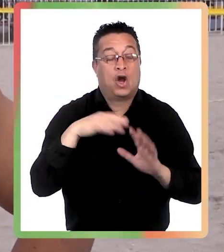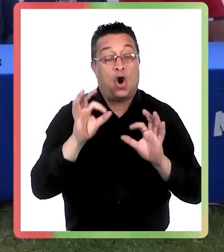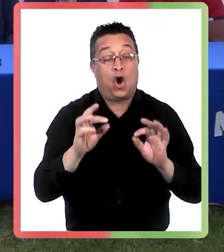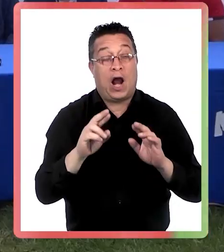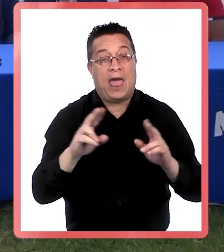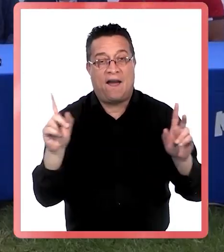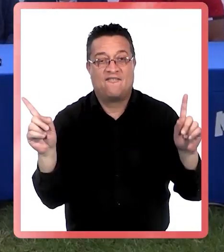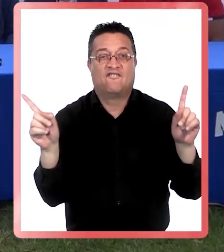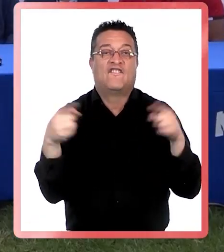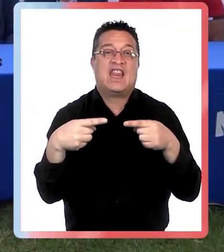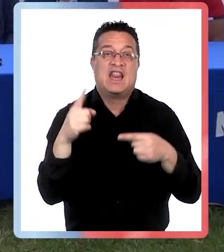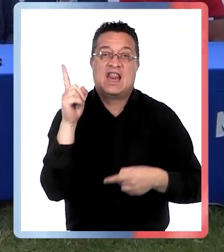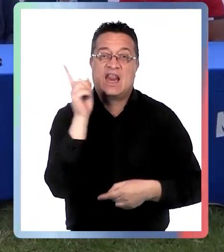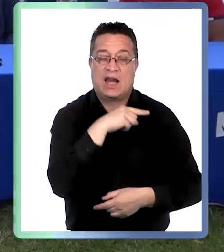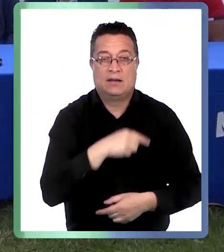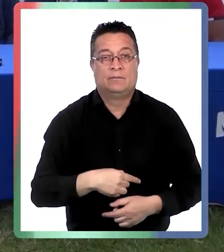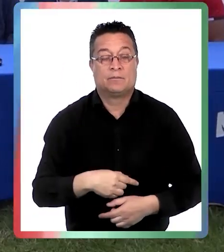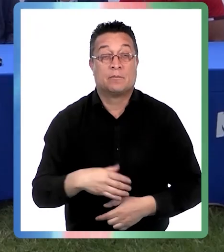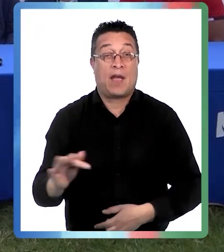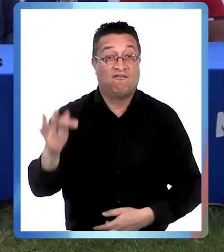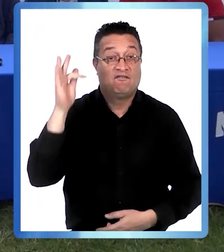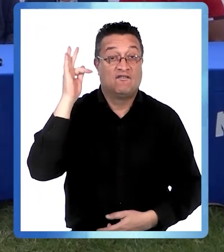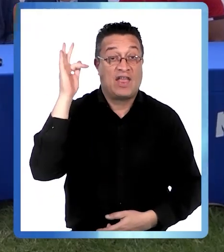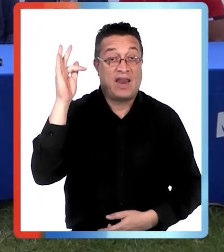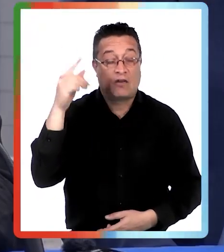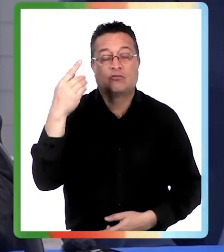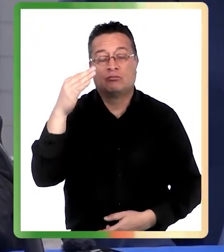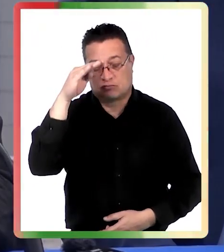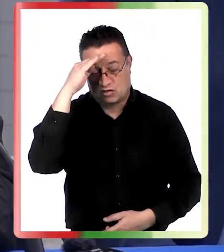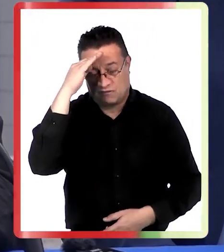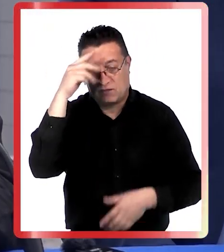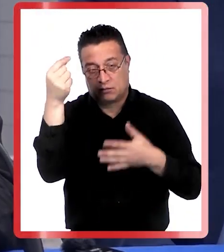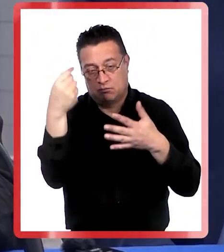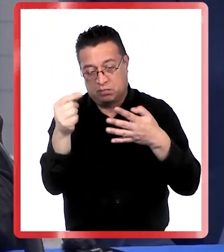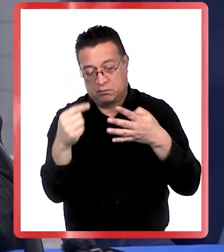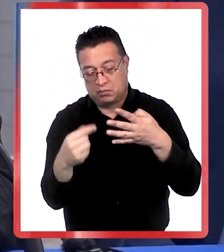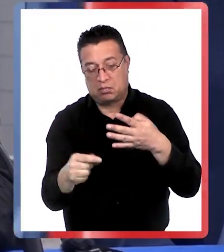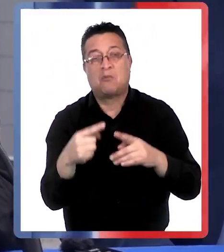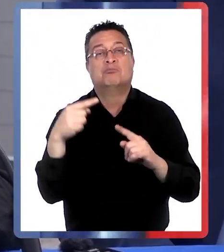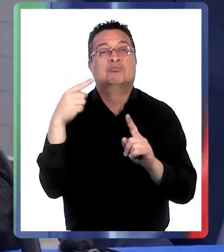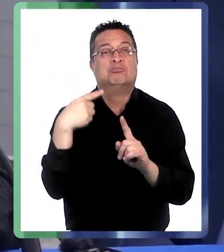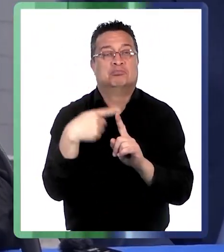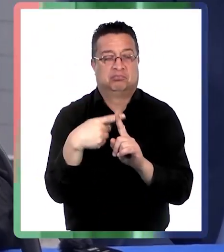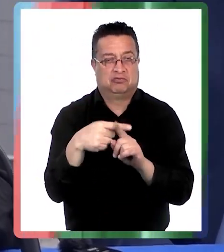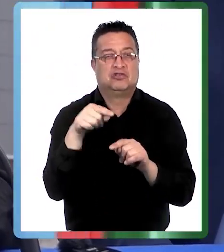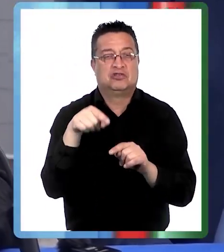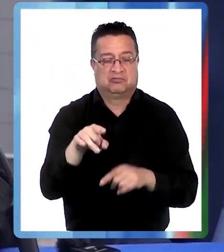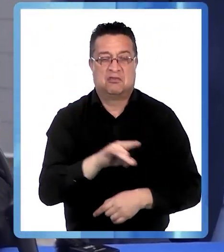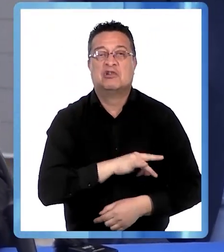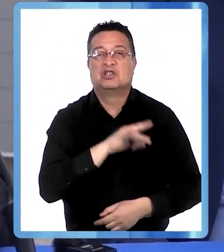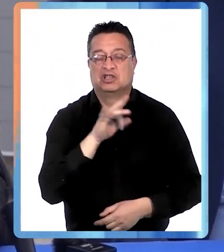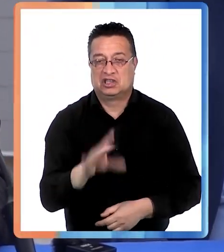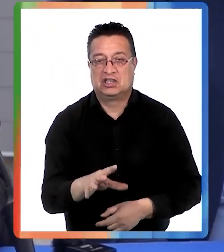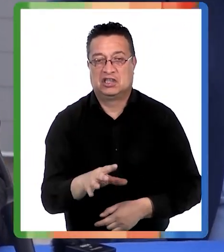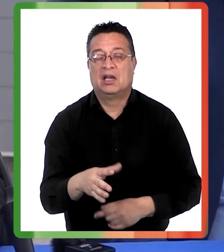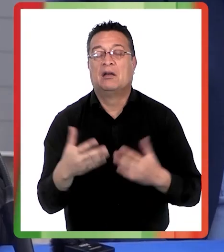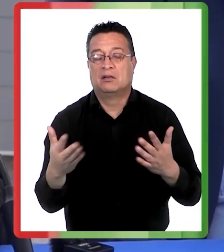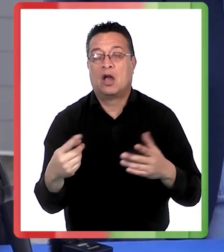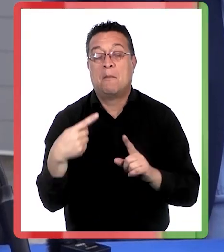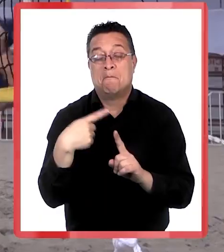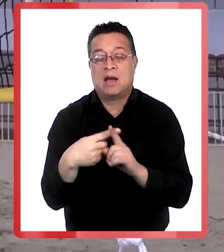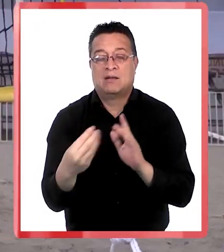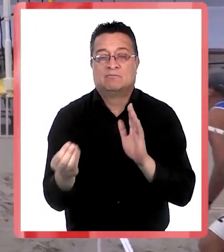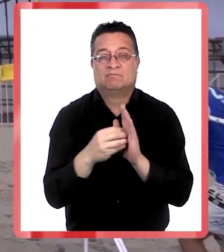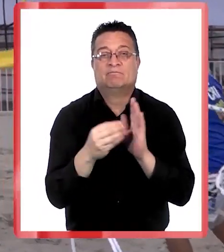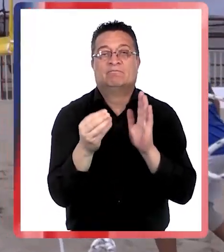la final desde la federación confían que los resultados serán favorables para nuestros deportistas y así sumar